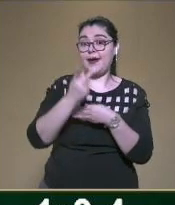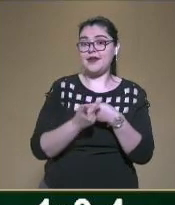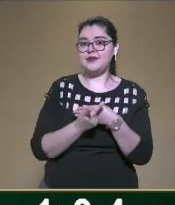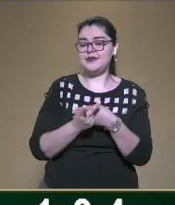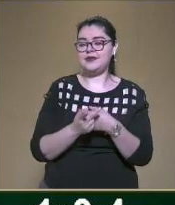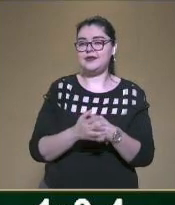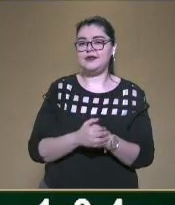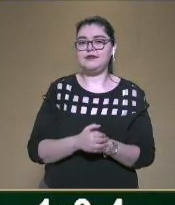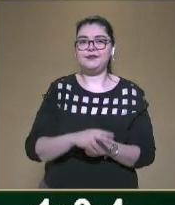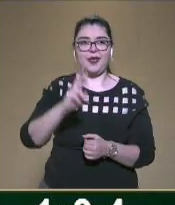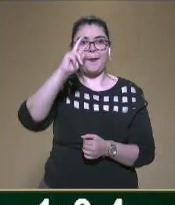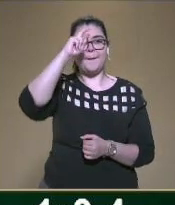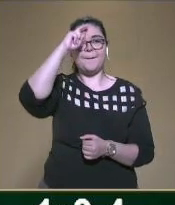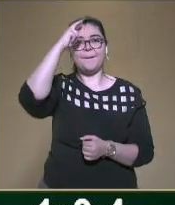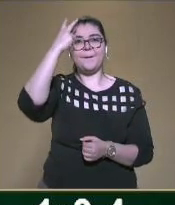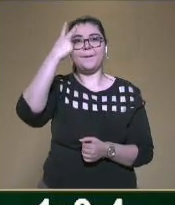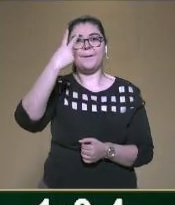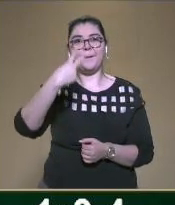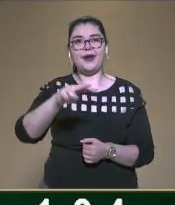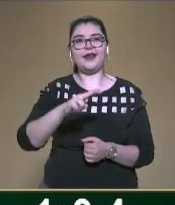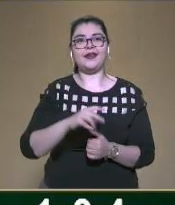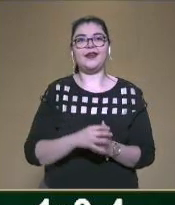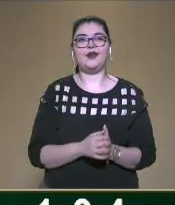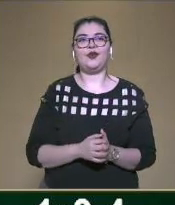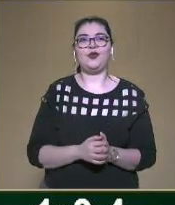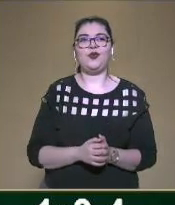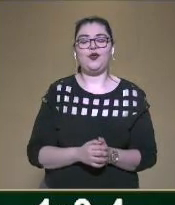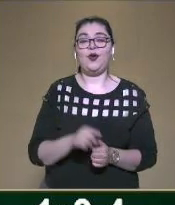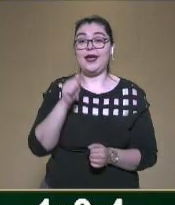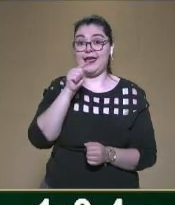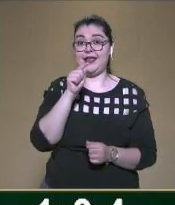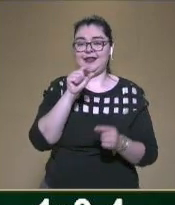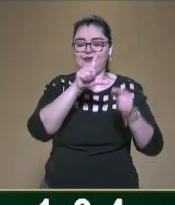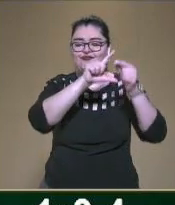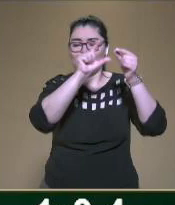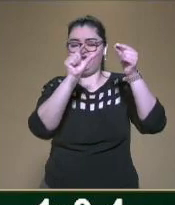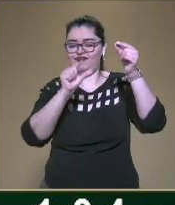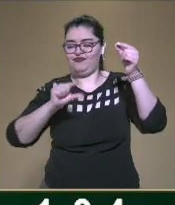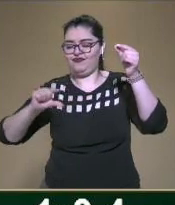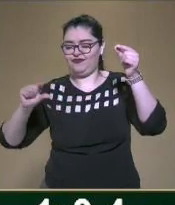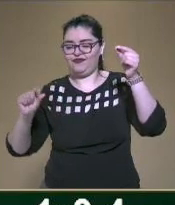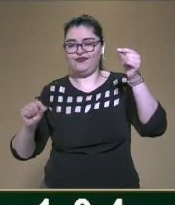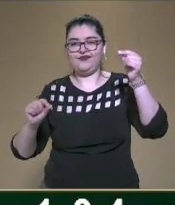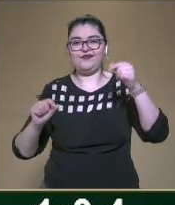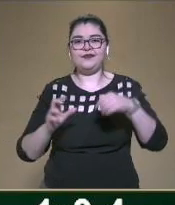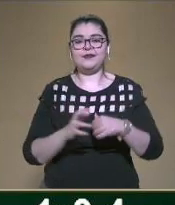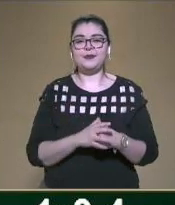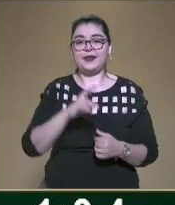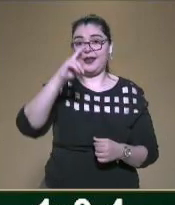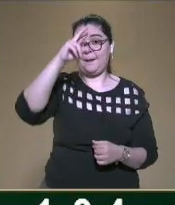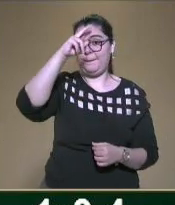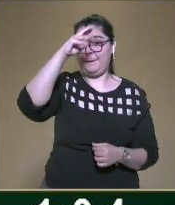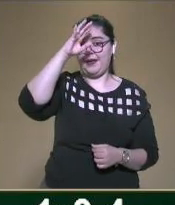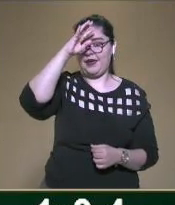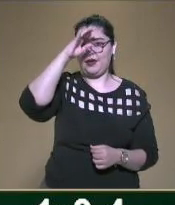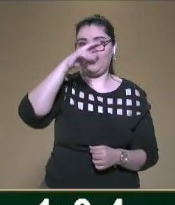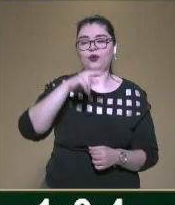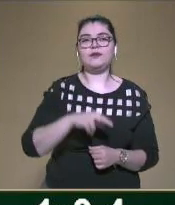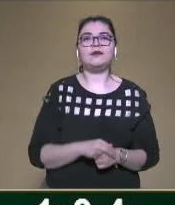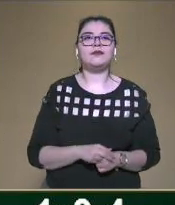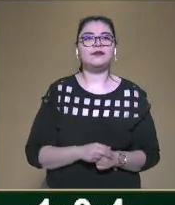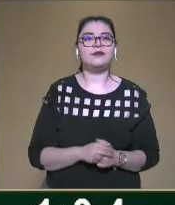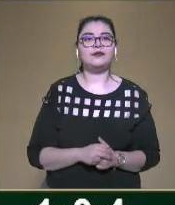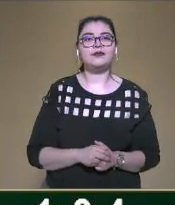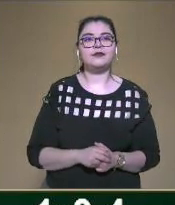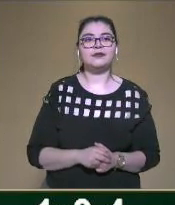México, México. Aquí les presento a la extensión territorial que está representada en